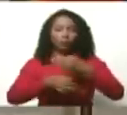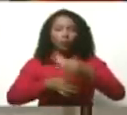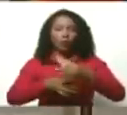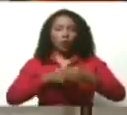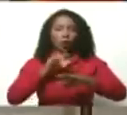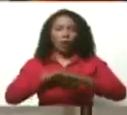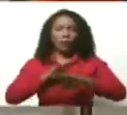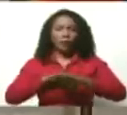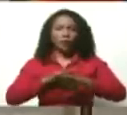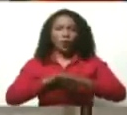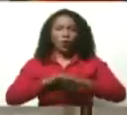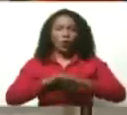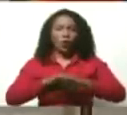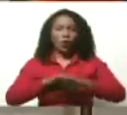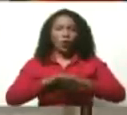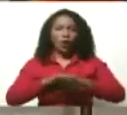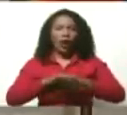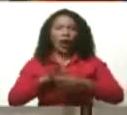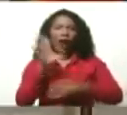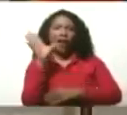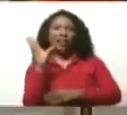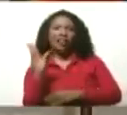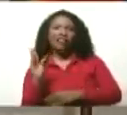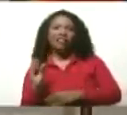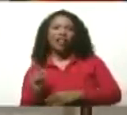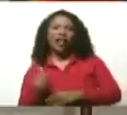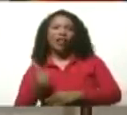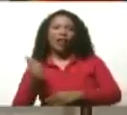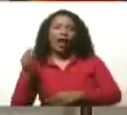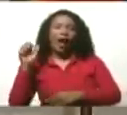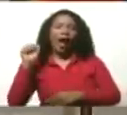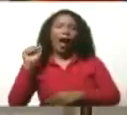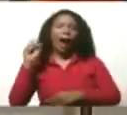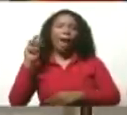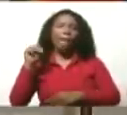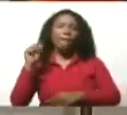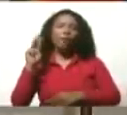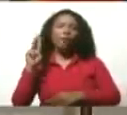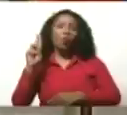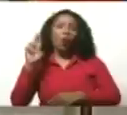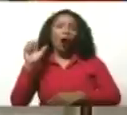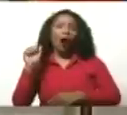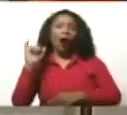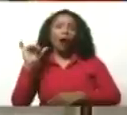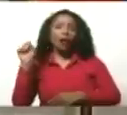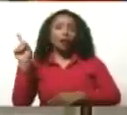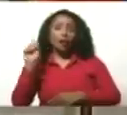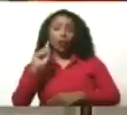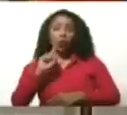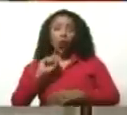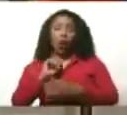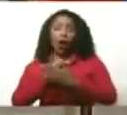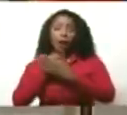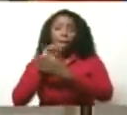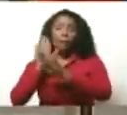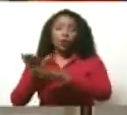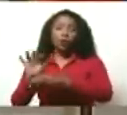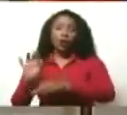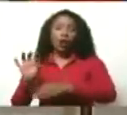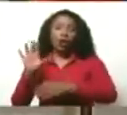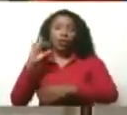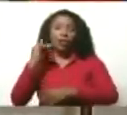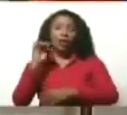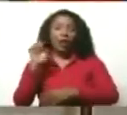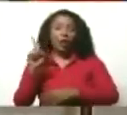ocurrido en la explosión en la refinería de Amuay, que no fue cubierta por los seguros contratados por Ramírez con Diego Salazar, su primo